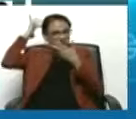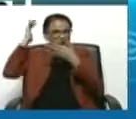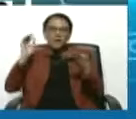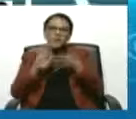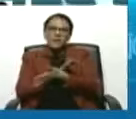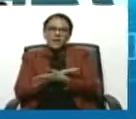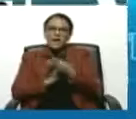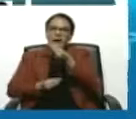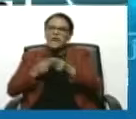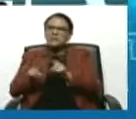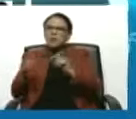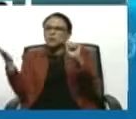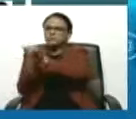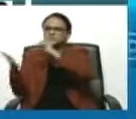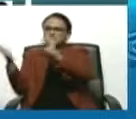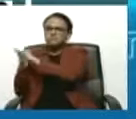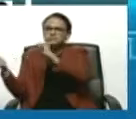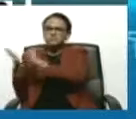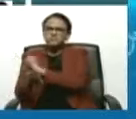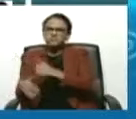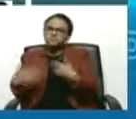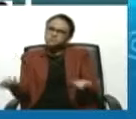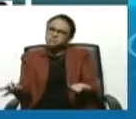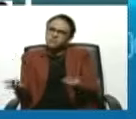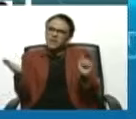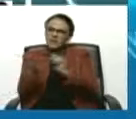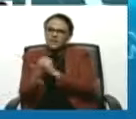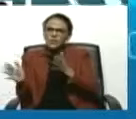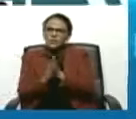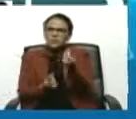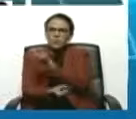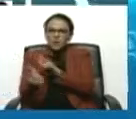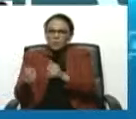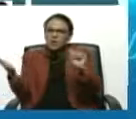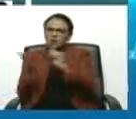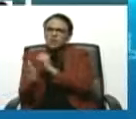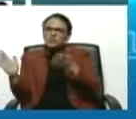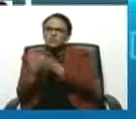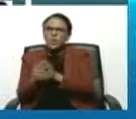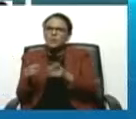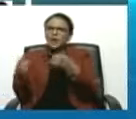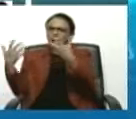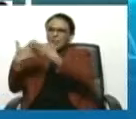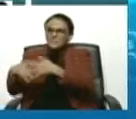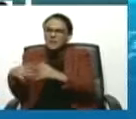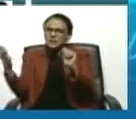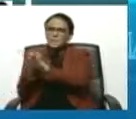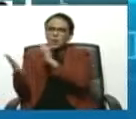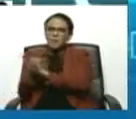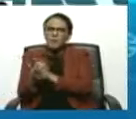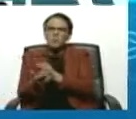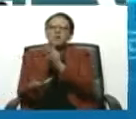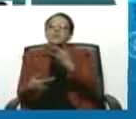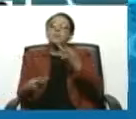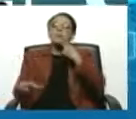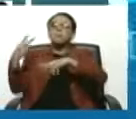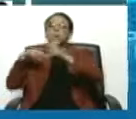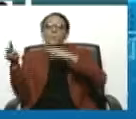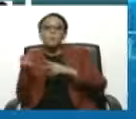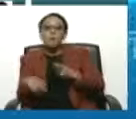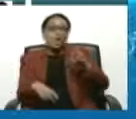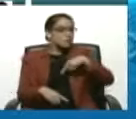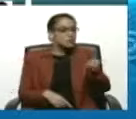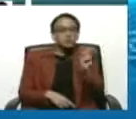todo para después decir que tiene logros fiscales y logros en la inflación. No, aquí es con crecimiento